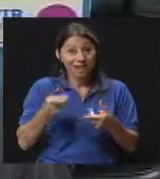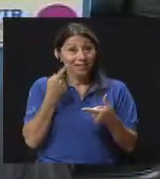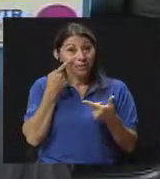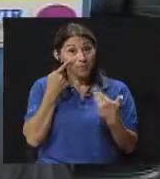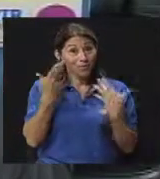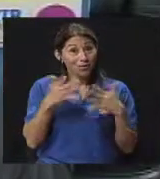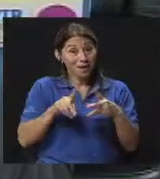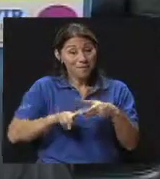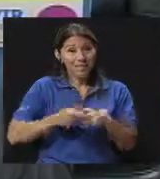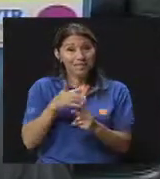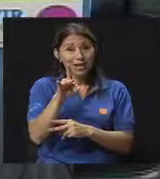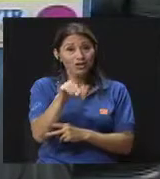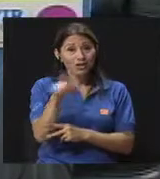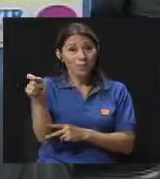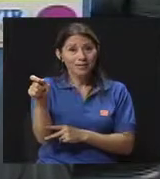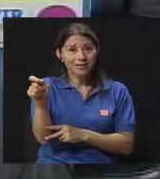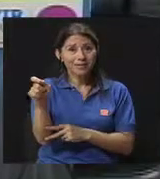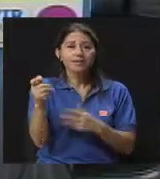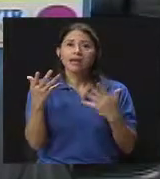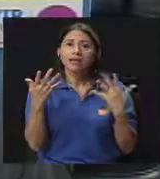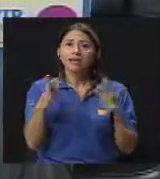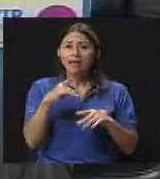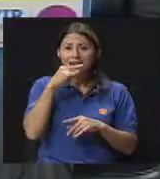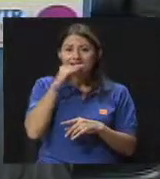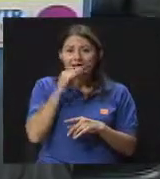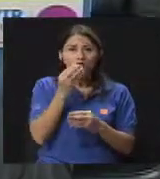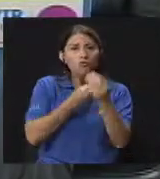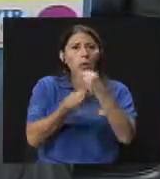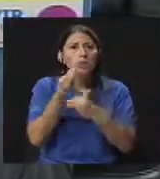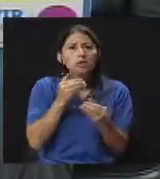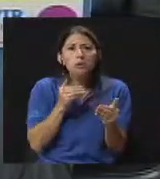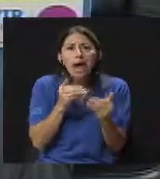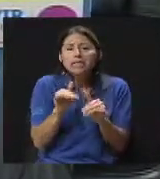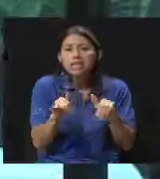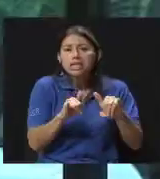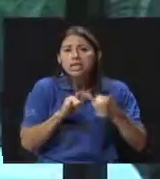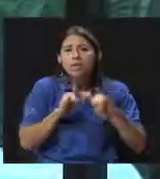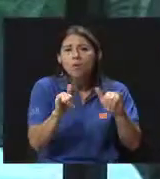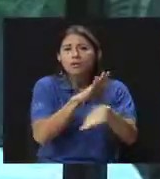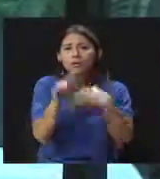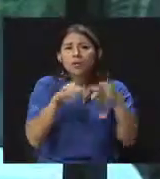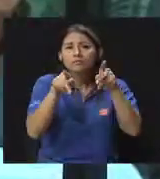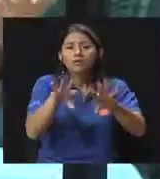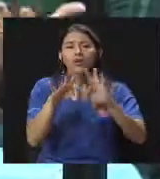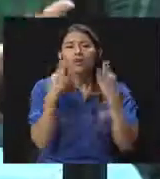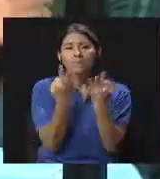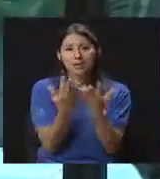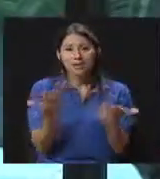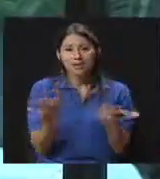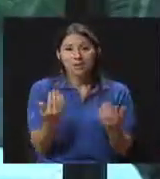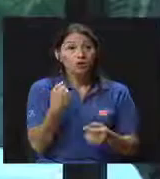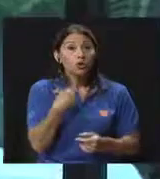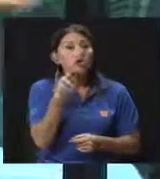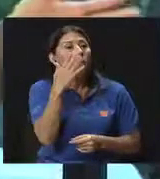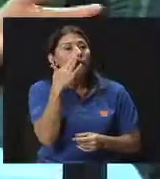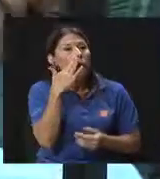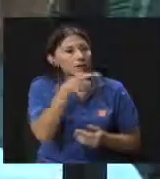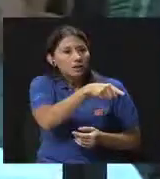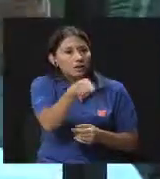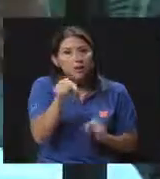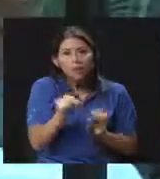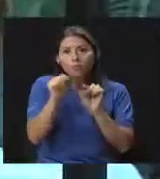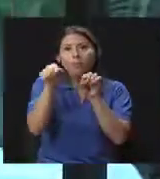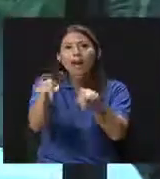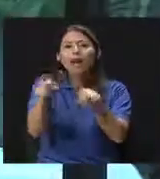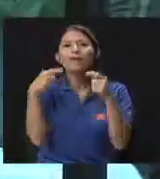los 8 meses mejor el niño está comiendo casi igual que el resto de la familia, porque como yo le digo a la mamá, ya si van a una fiestita de cumpleaños y le sirven un